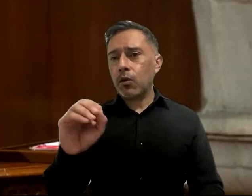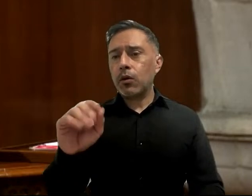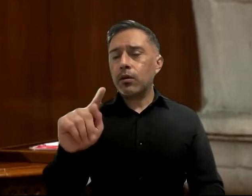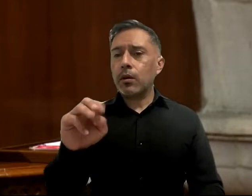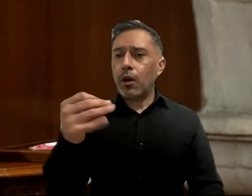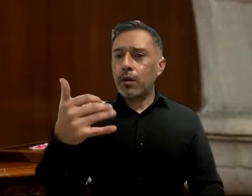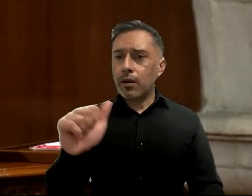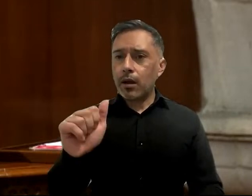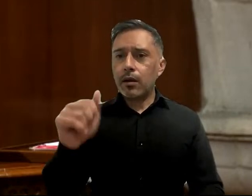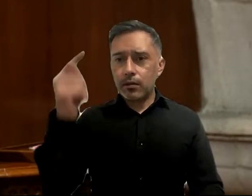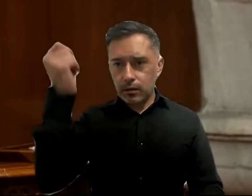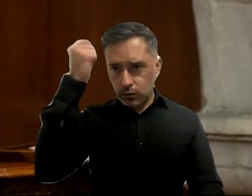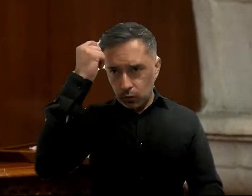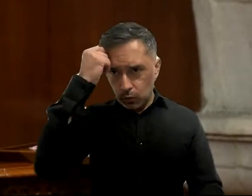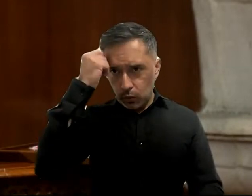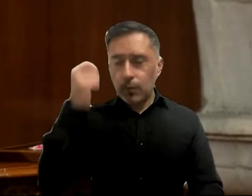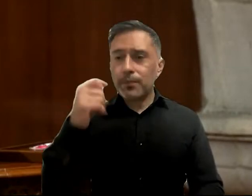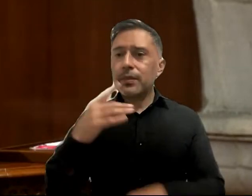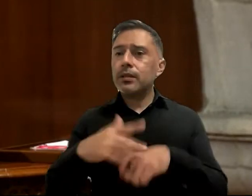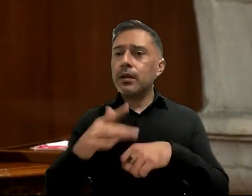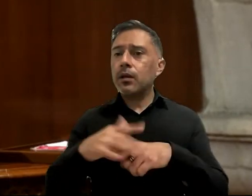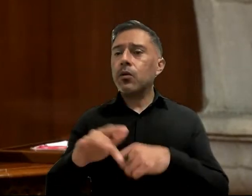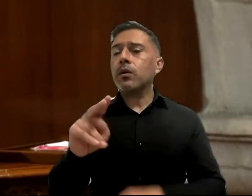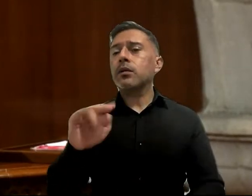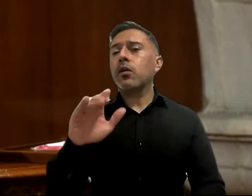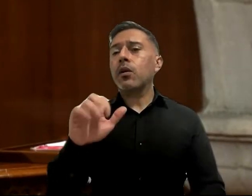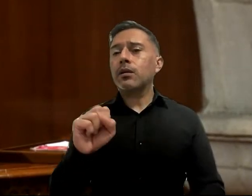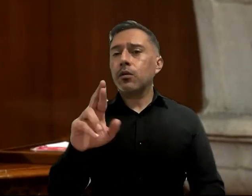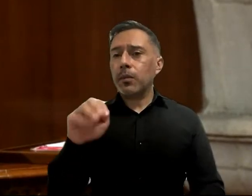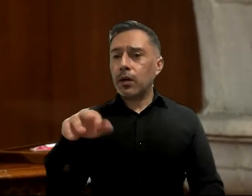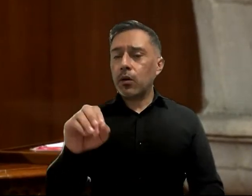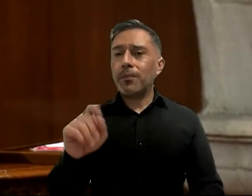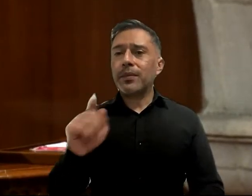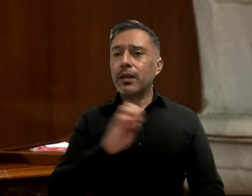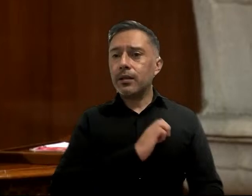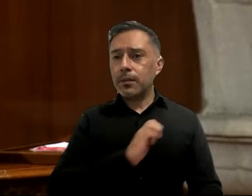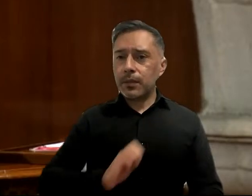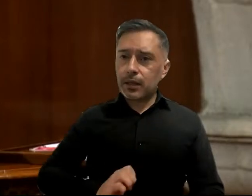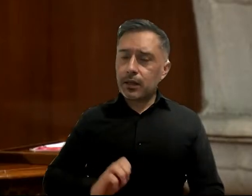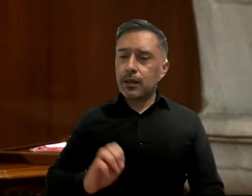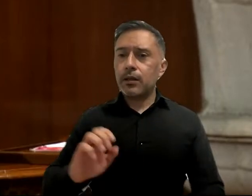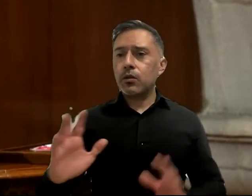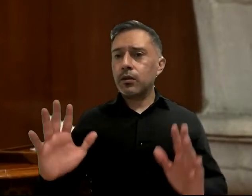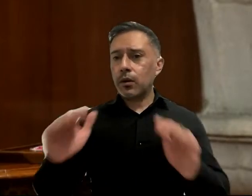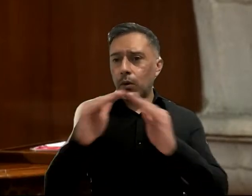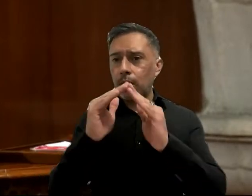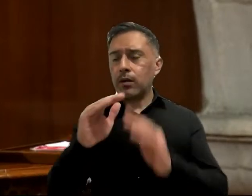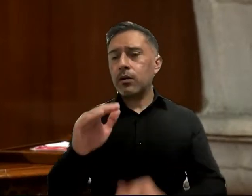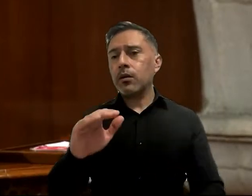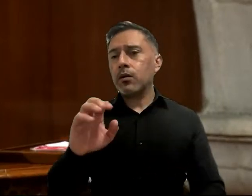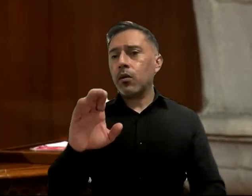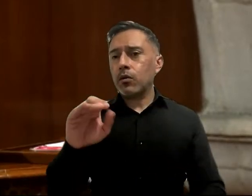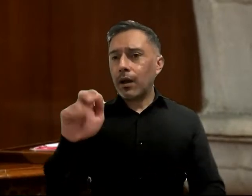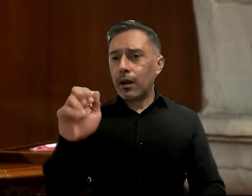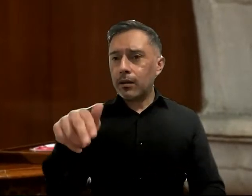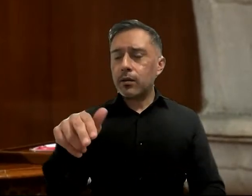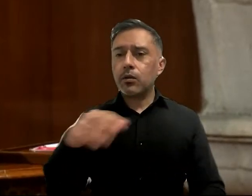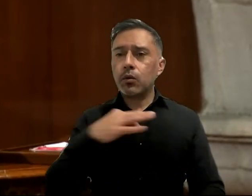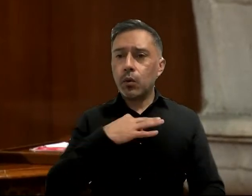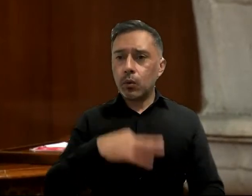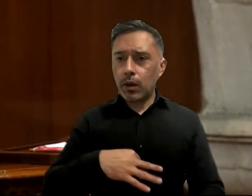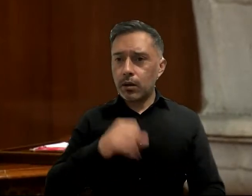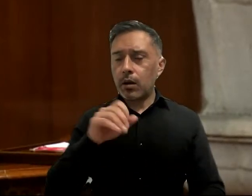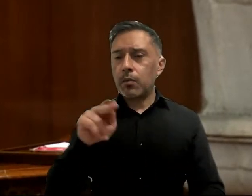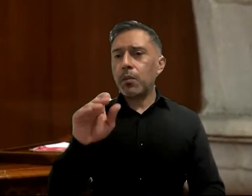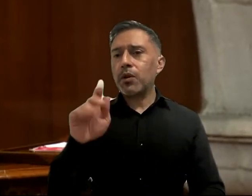Temoaya, Texcoco, Chalco, Nicolás Romero, Ecatepec de Morelos, Teotihuacán, Ocoyoacac, Toluca y